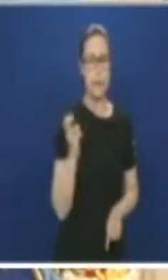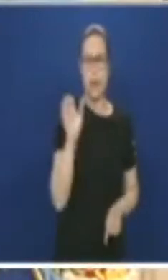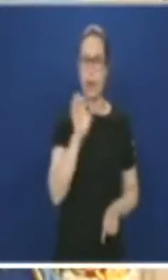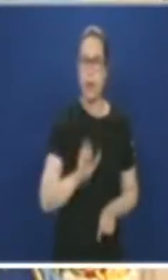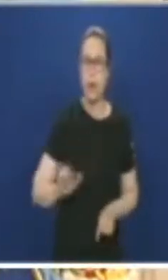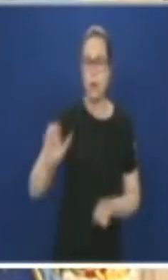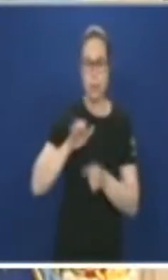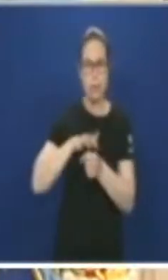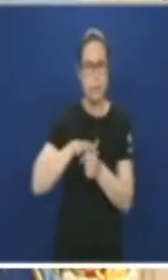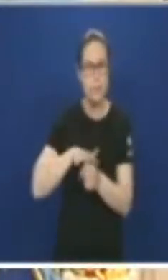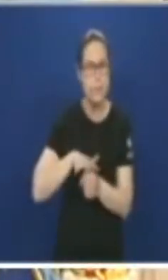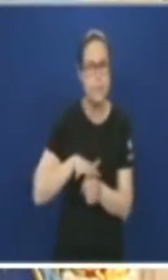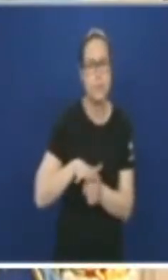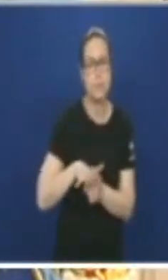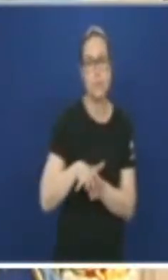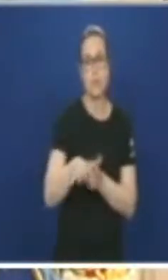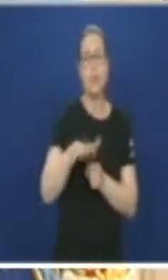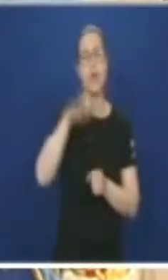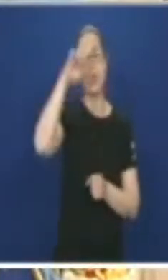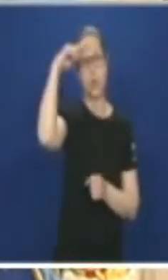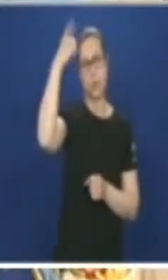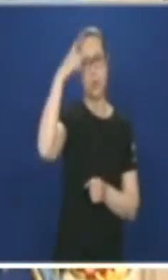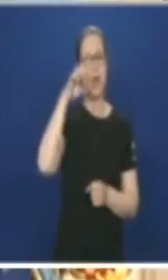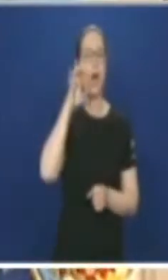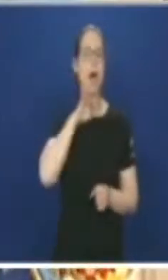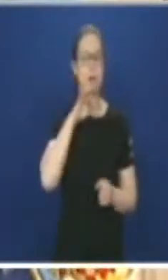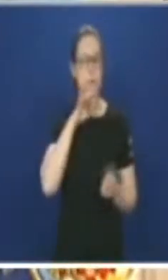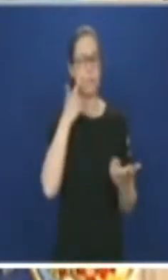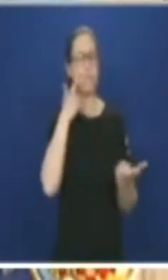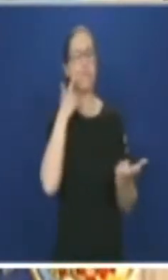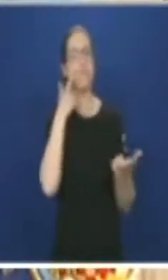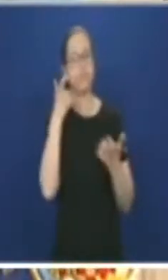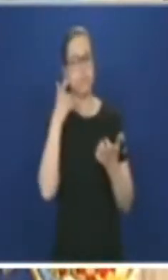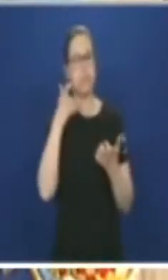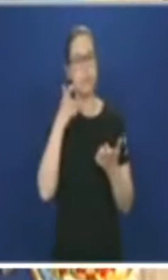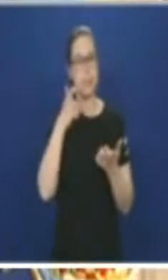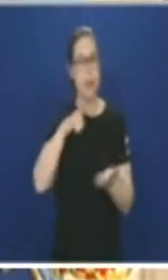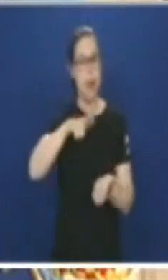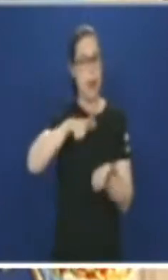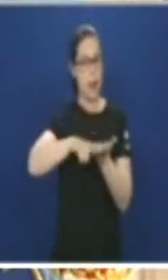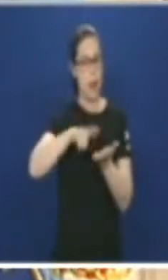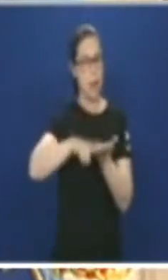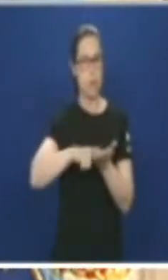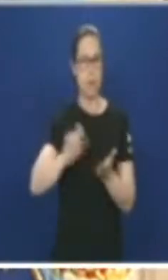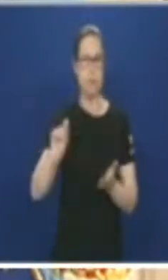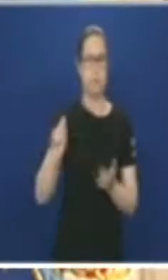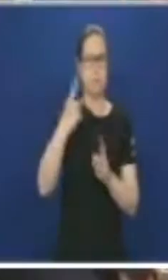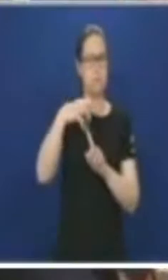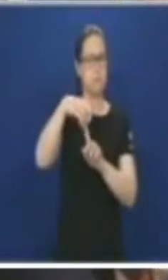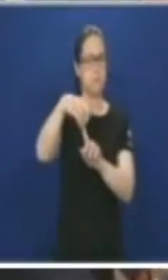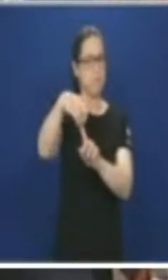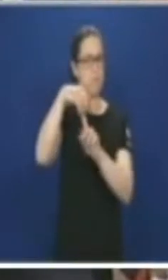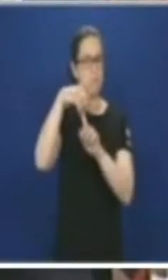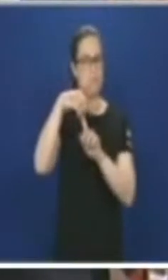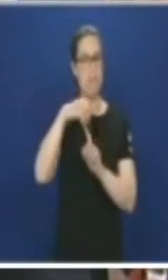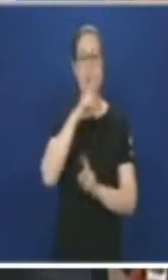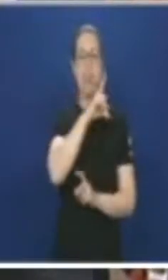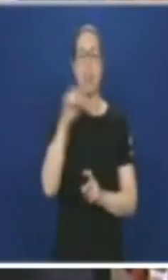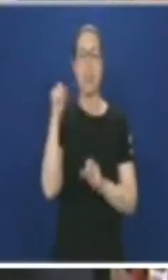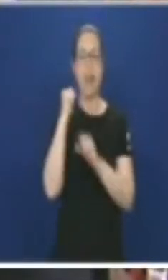outros achegaron á cultura galega sempre ca lingua como bandeira hai agora 100